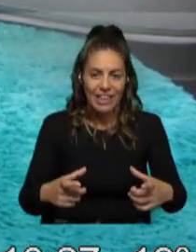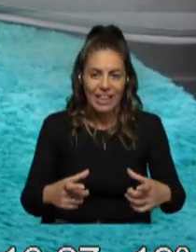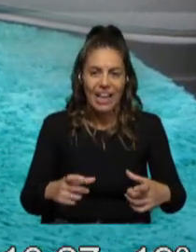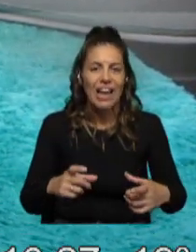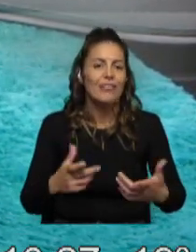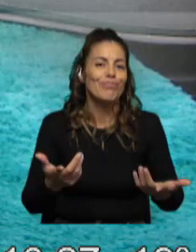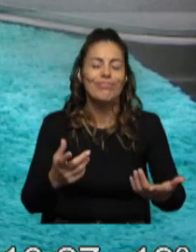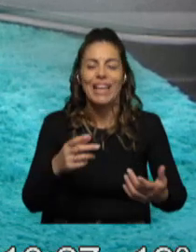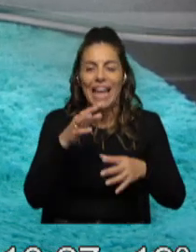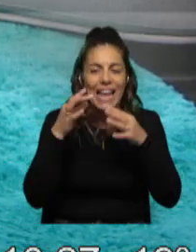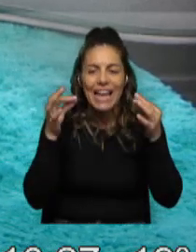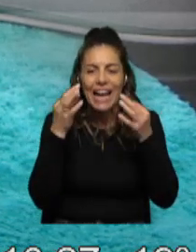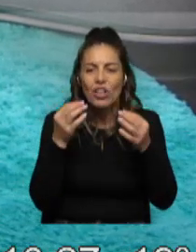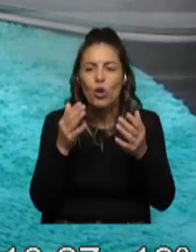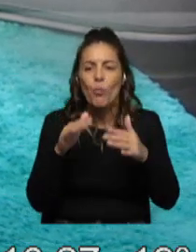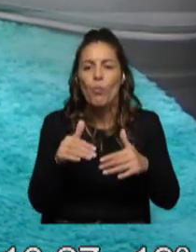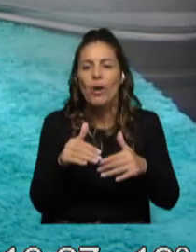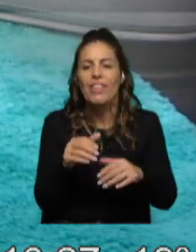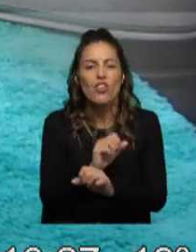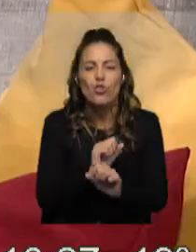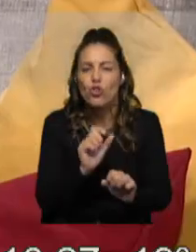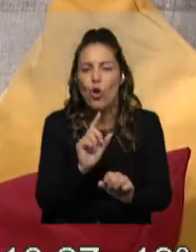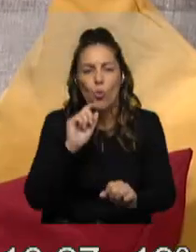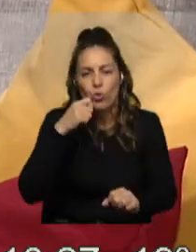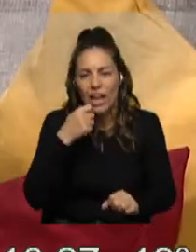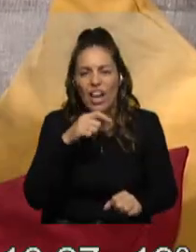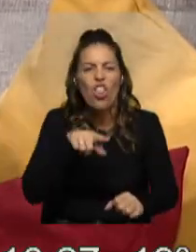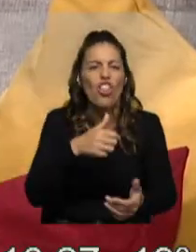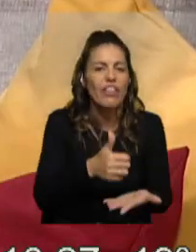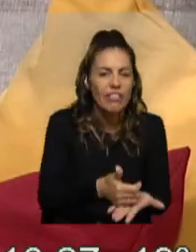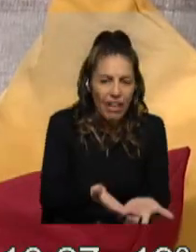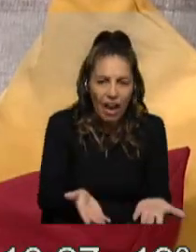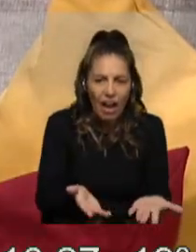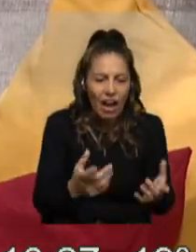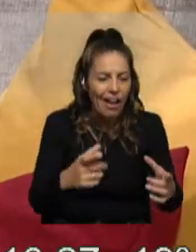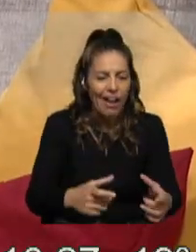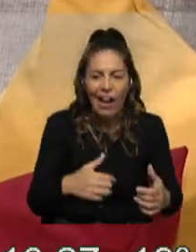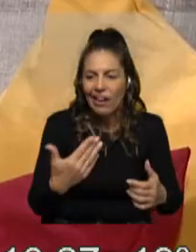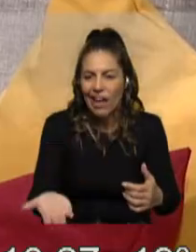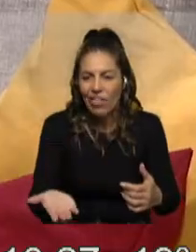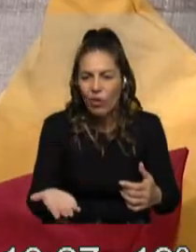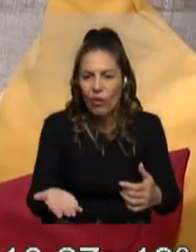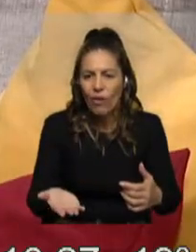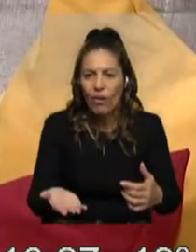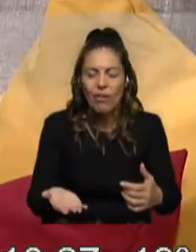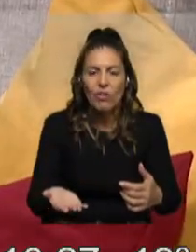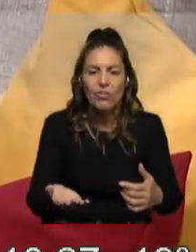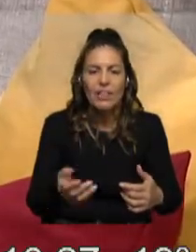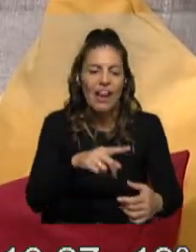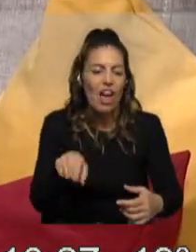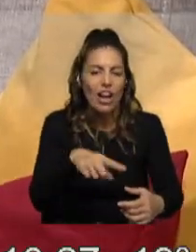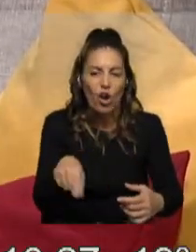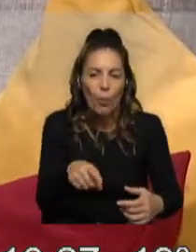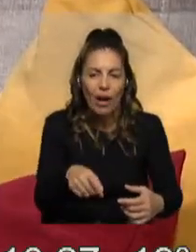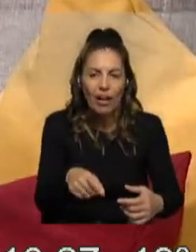gustarle la bandeja por varias razones. Una es por. ¿Dónde está? ¿Dónde está? Está al lado del lavadero. Y voy a orinar y se prende el lavarropa. Y me